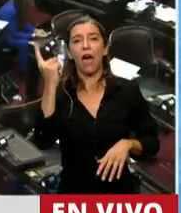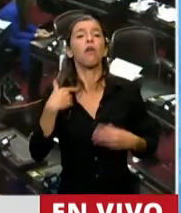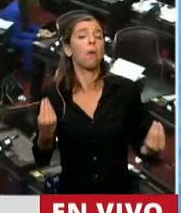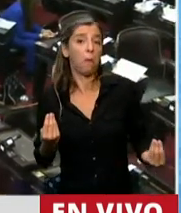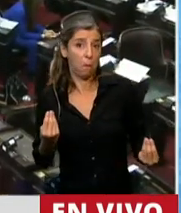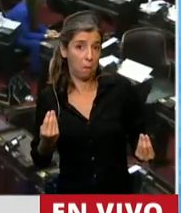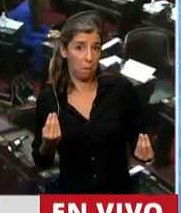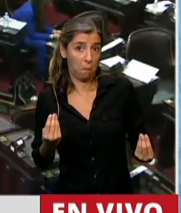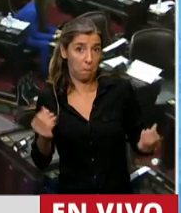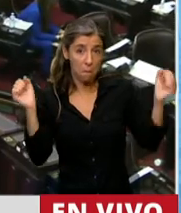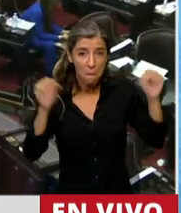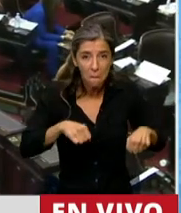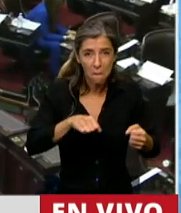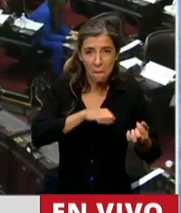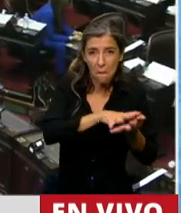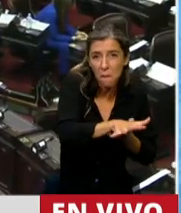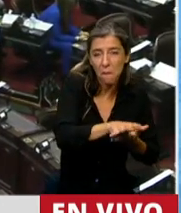Presidenta, llevamos